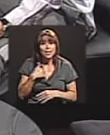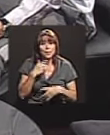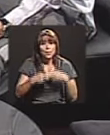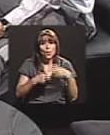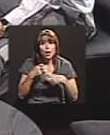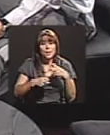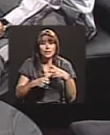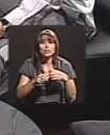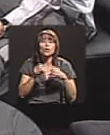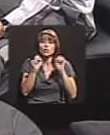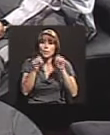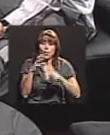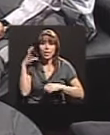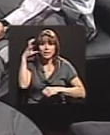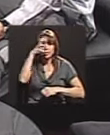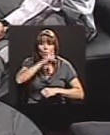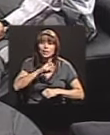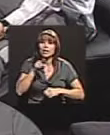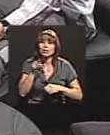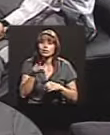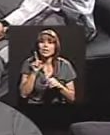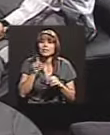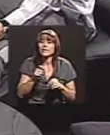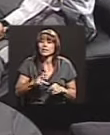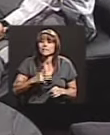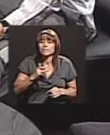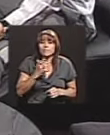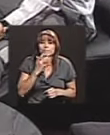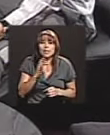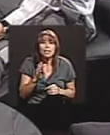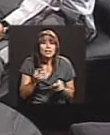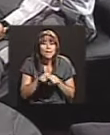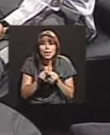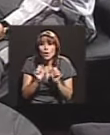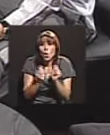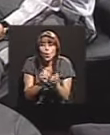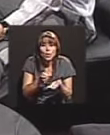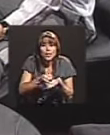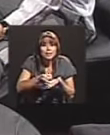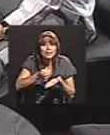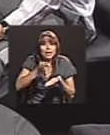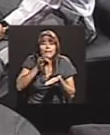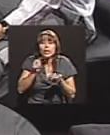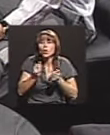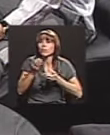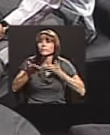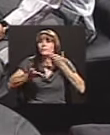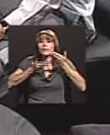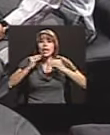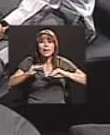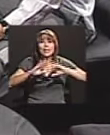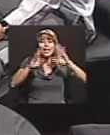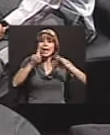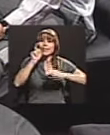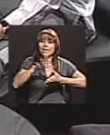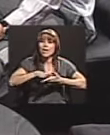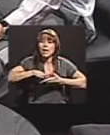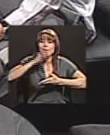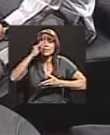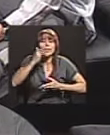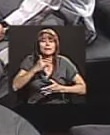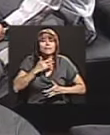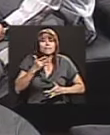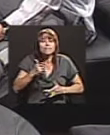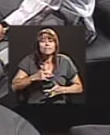porque usted debe excitarse hasta con una taza de café usted debe excitarse con el aroma de la mañana usted debe aprender a excitarse qué